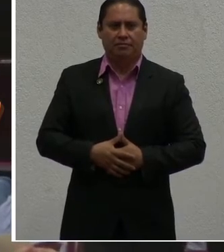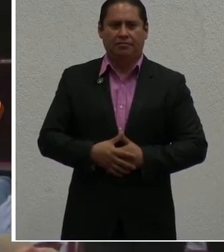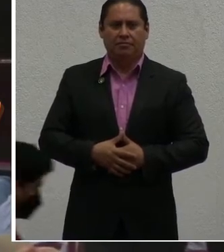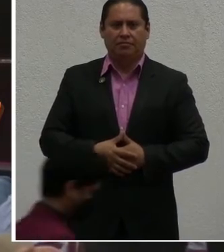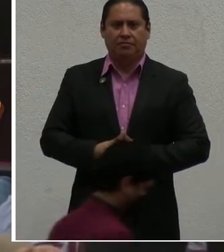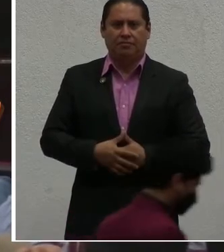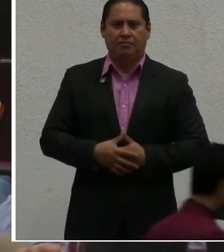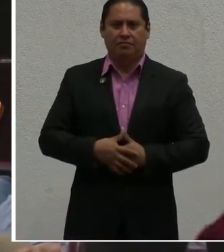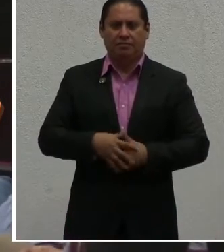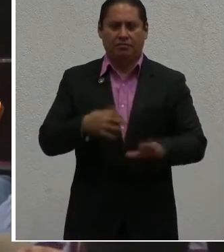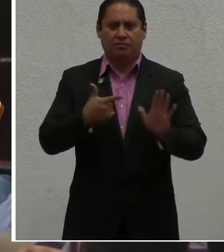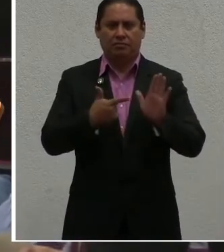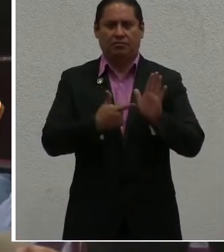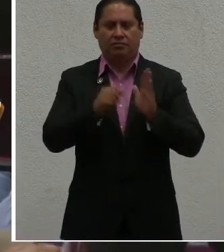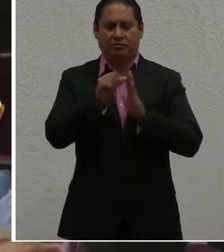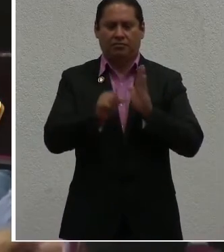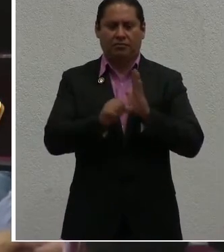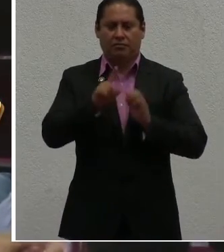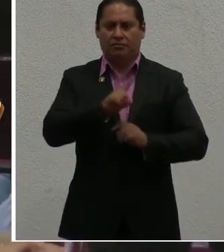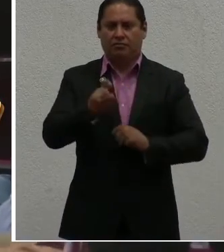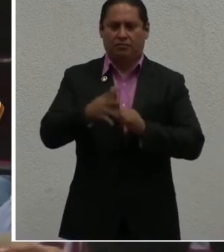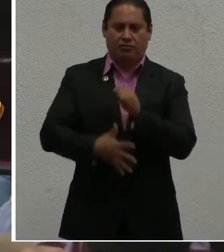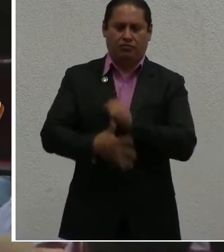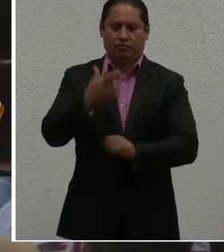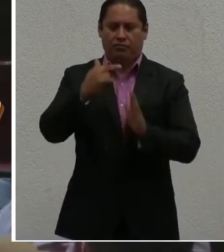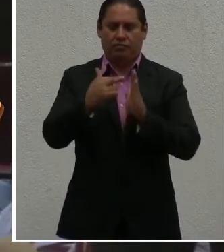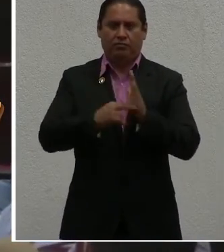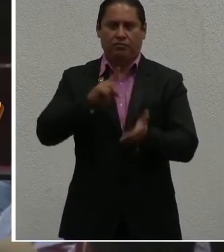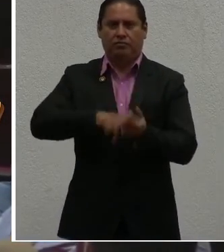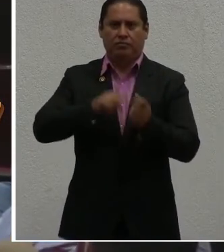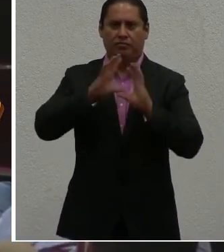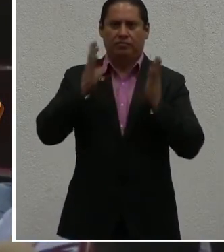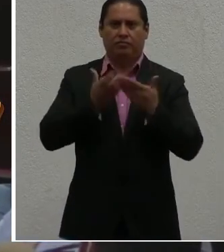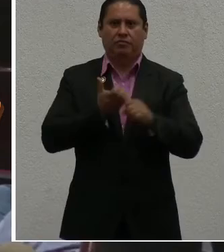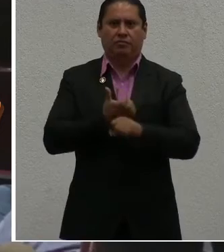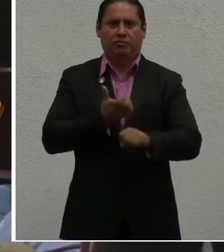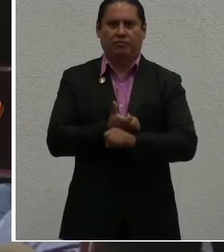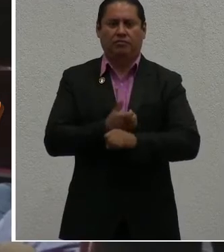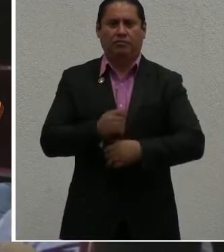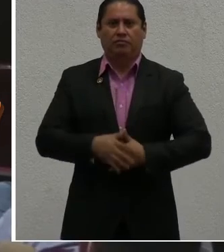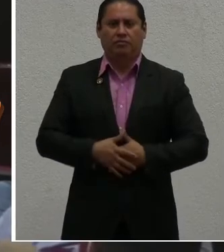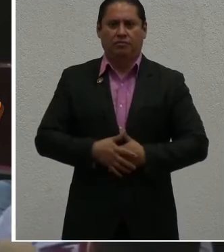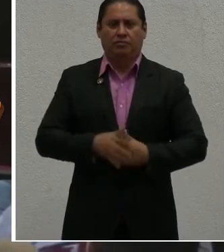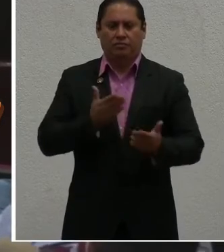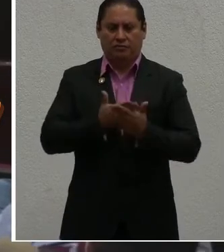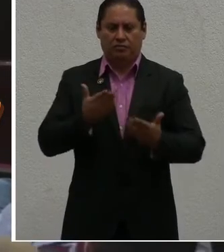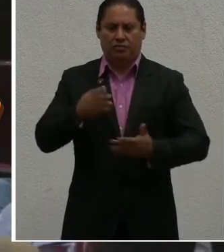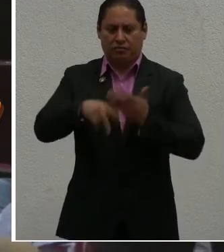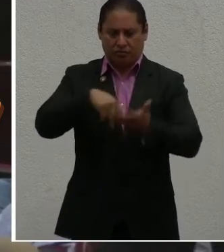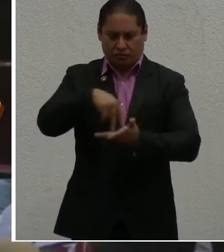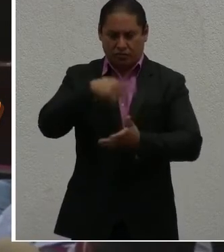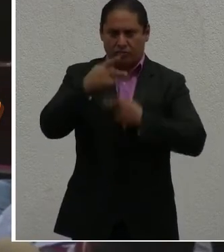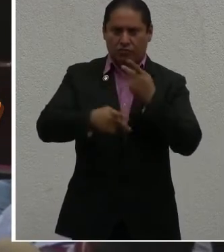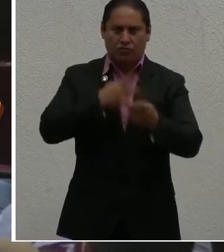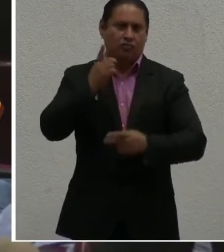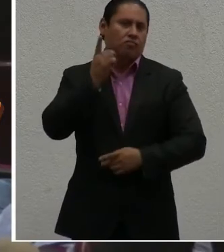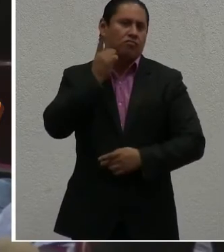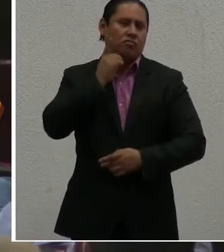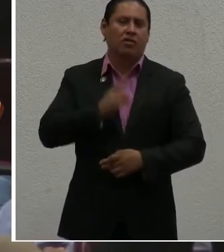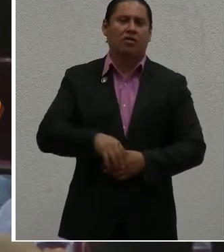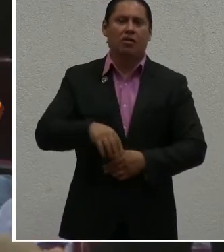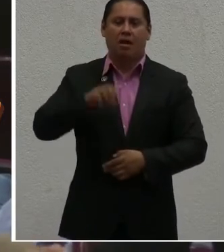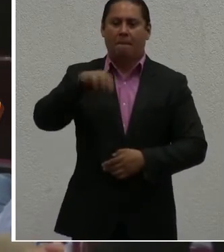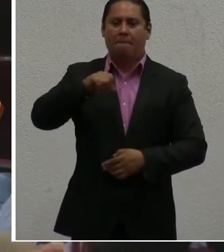Con fundamento en el artículo 115 del Reglamento Interior de este Poder Legislativo, se le concede el uso de la palabra al diputado Mario